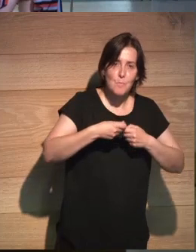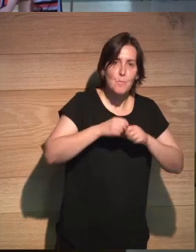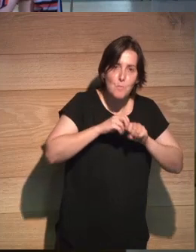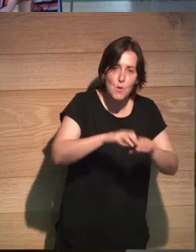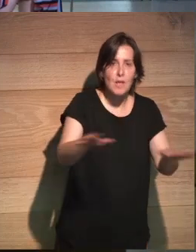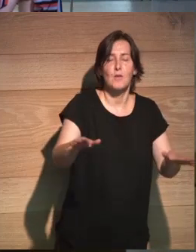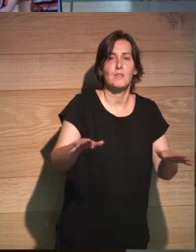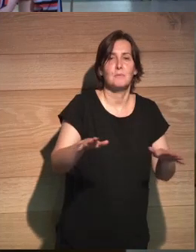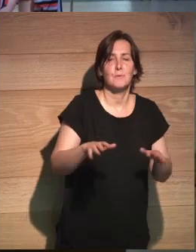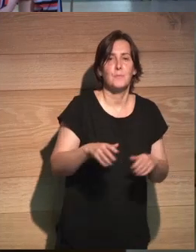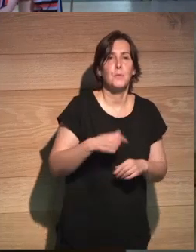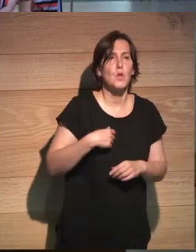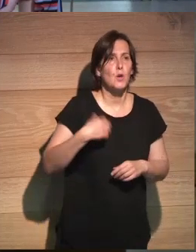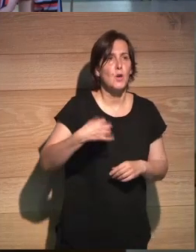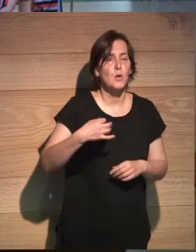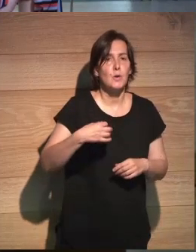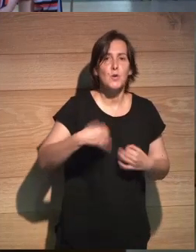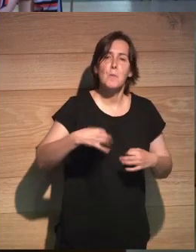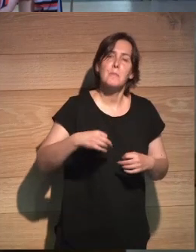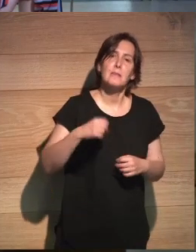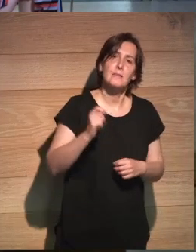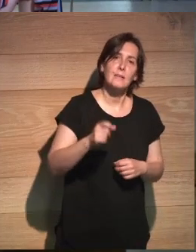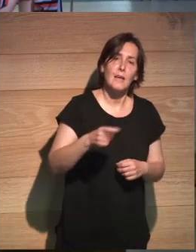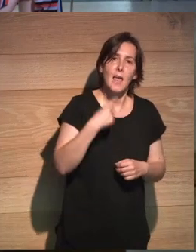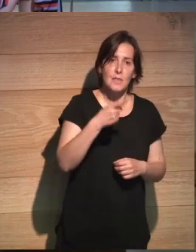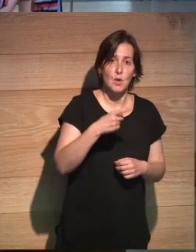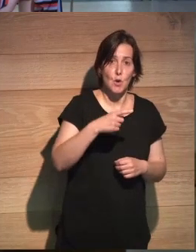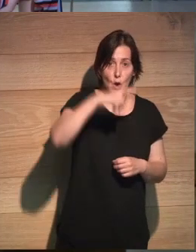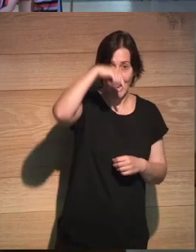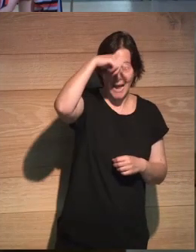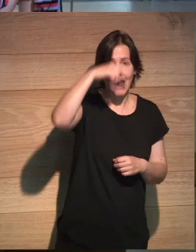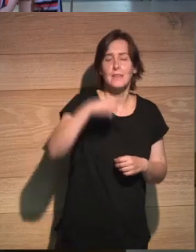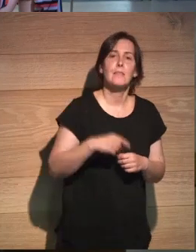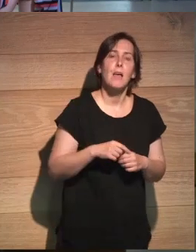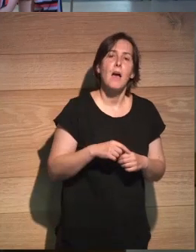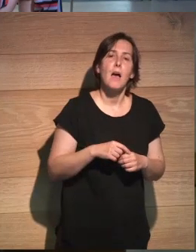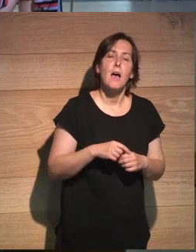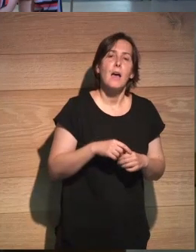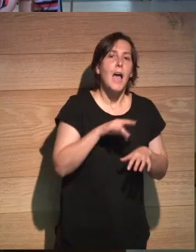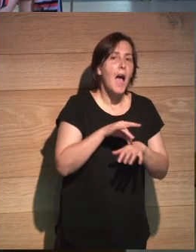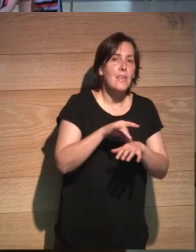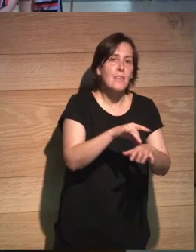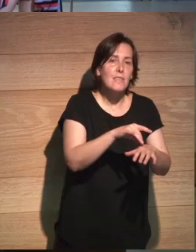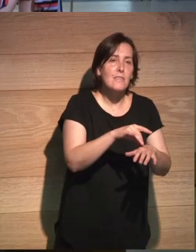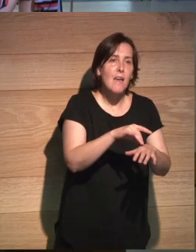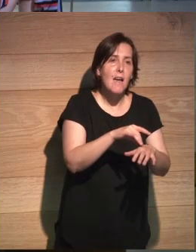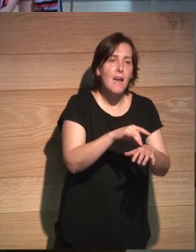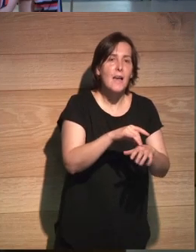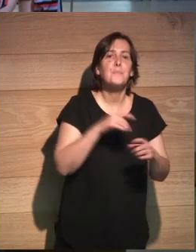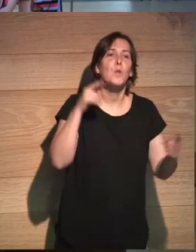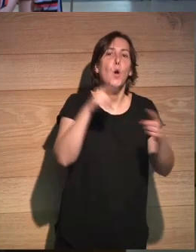tarea, ¿no? O sea, yo suelo decir que la cátedra que dirijo en concreto es sobre todo una agencia de agitprop, y que su